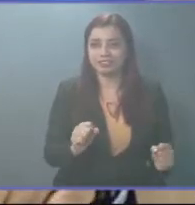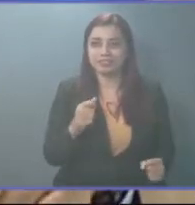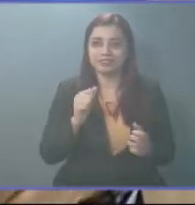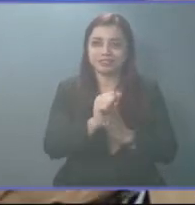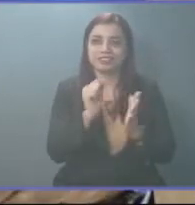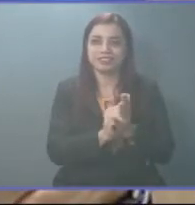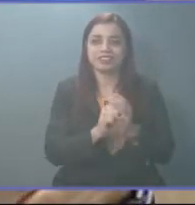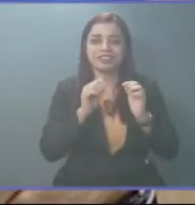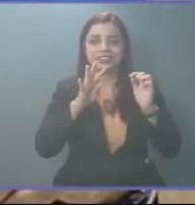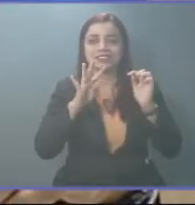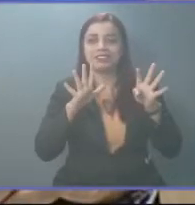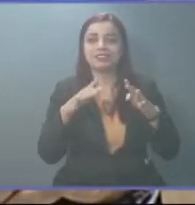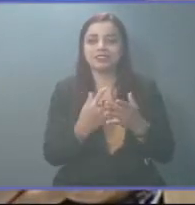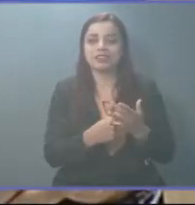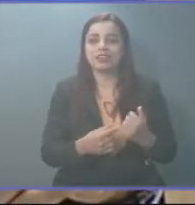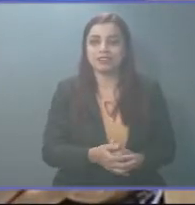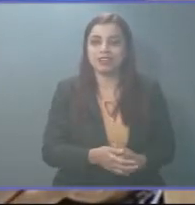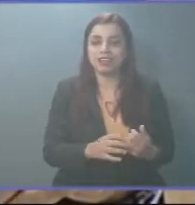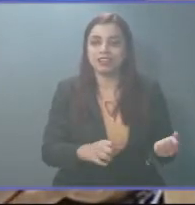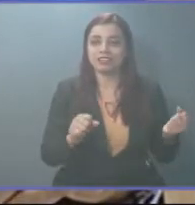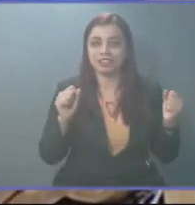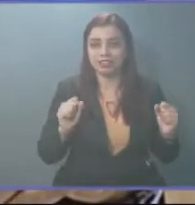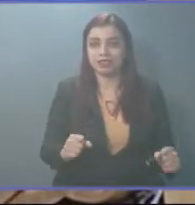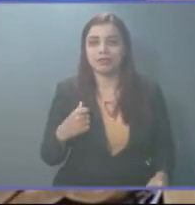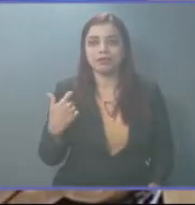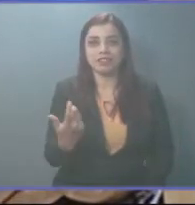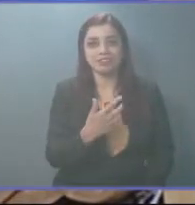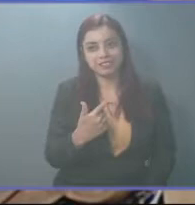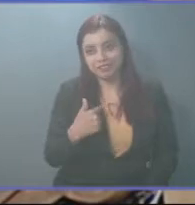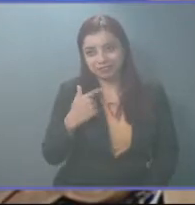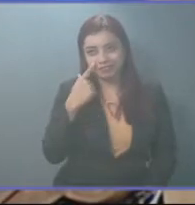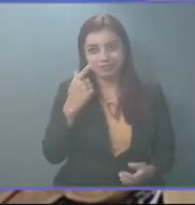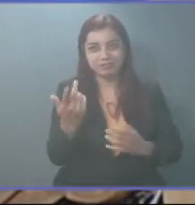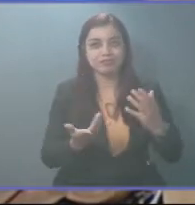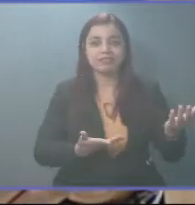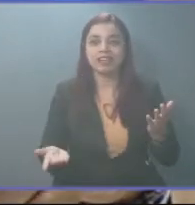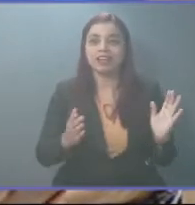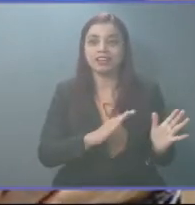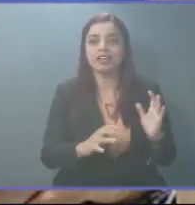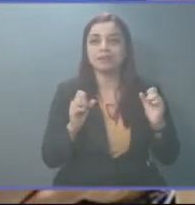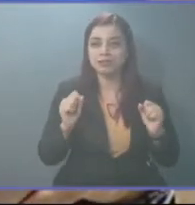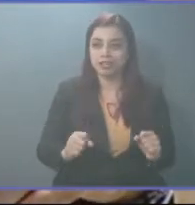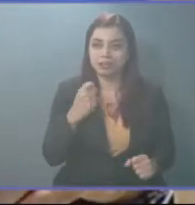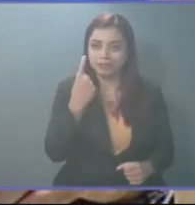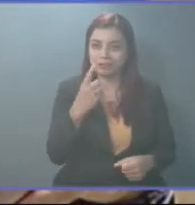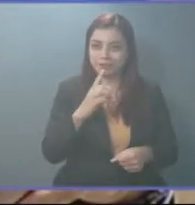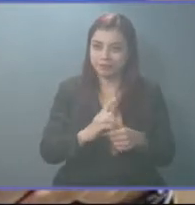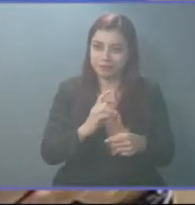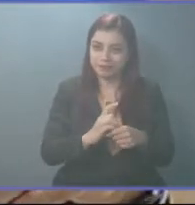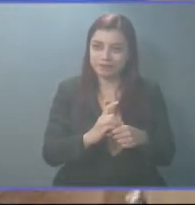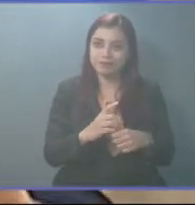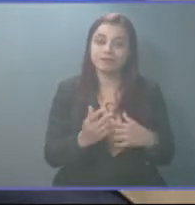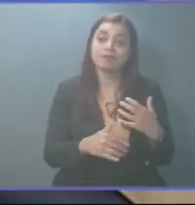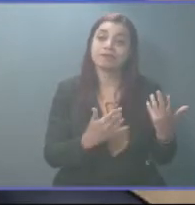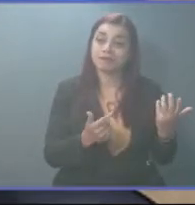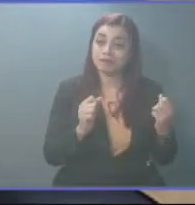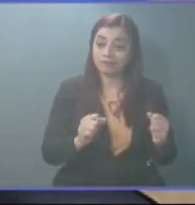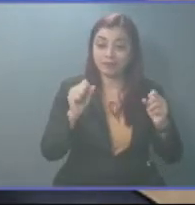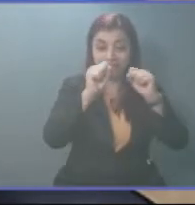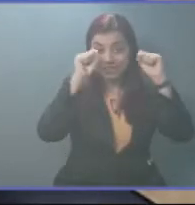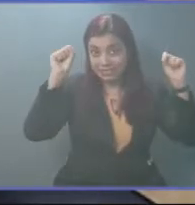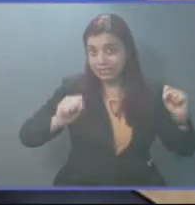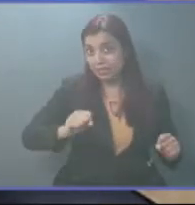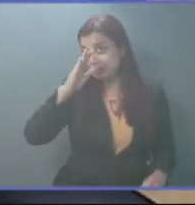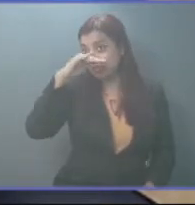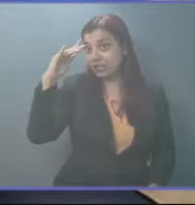49. Se garantiza el acceso a los servicios de salud de las personas con discapacidad en las instituciones públicas del Sistema Nacional Integrado